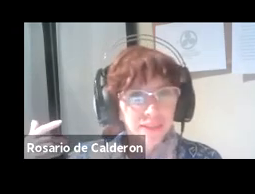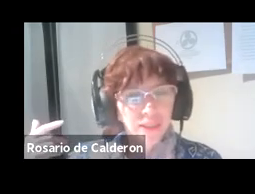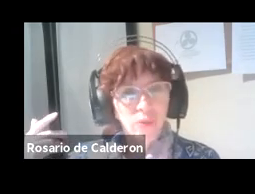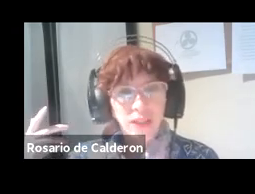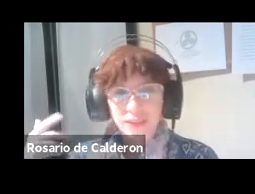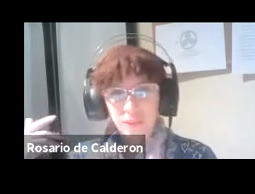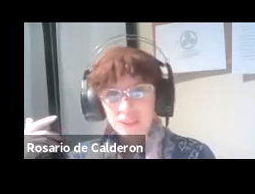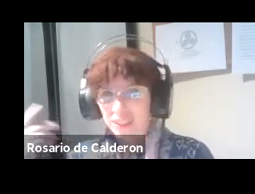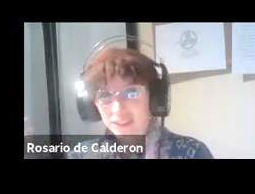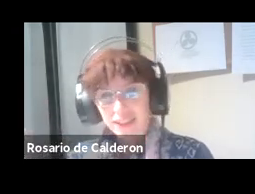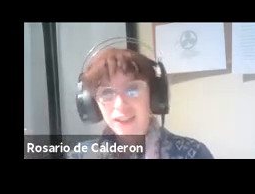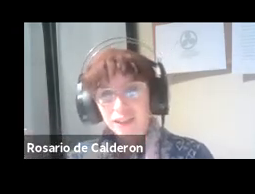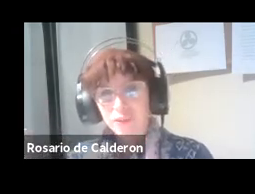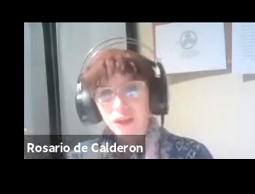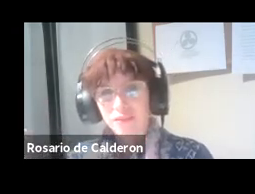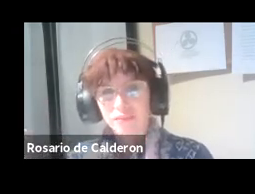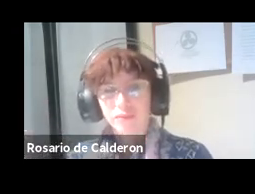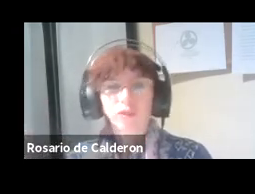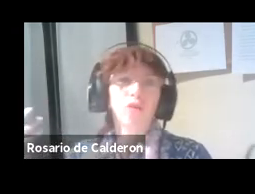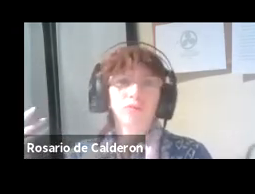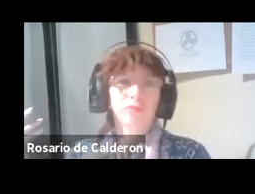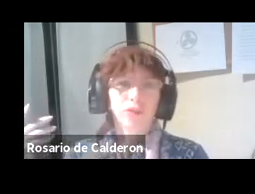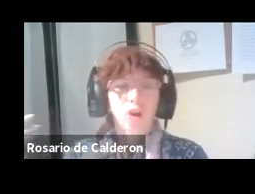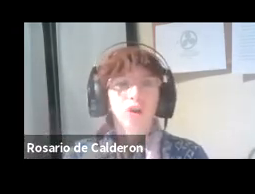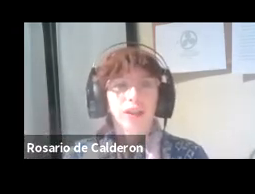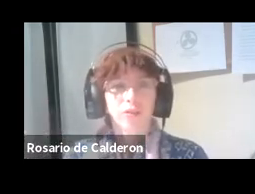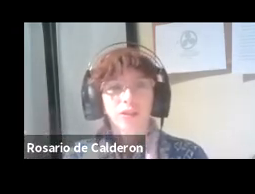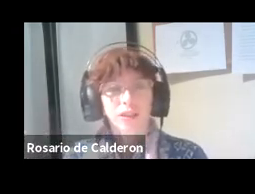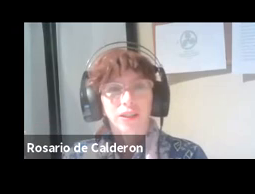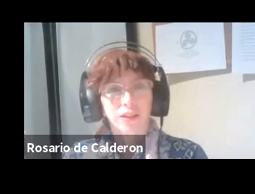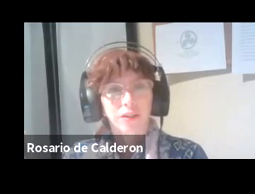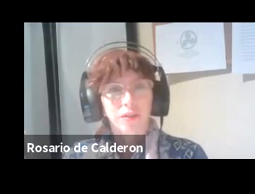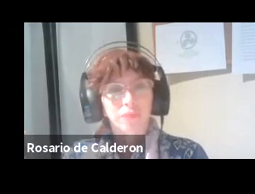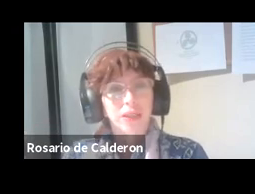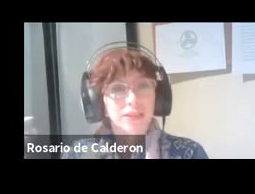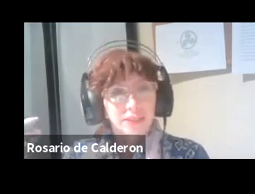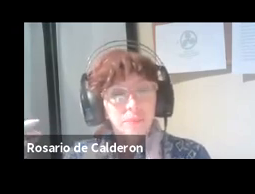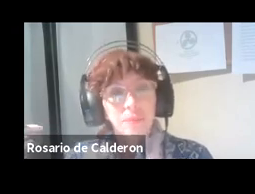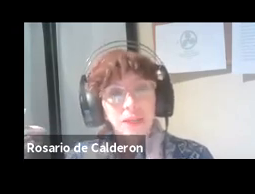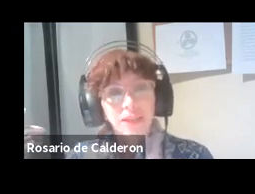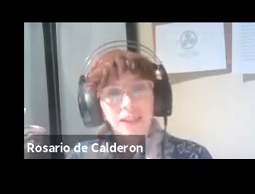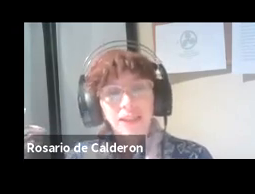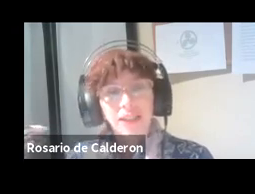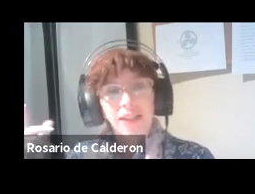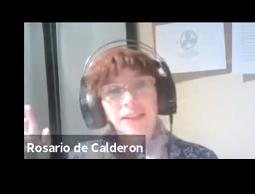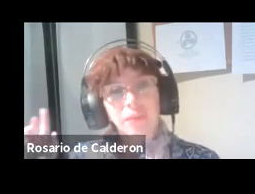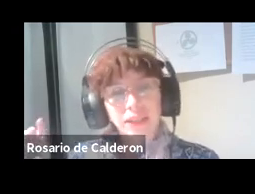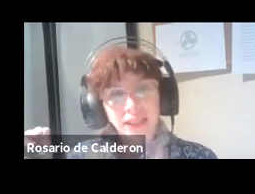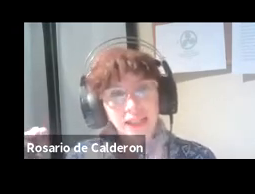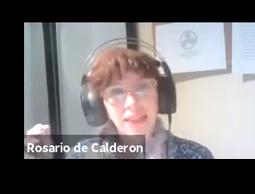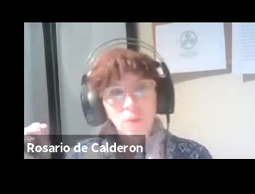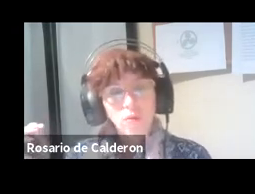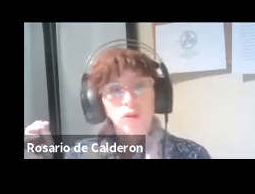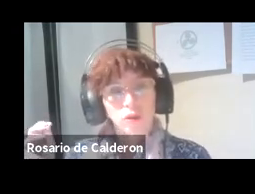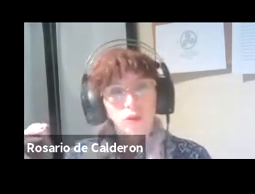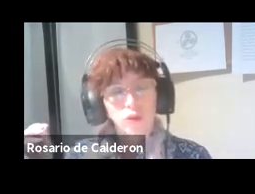dicen que tiene una discapacidad intelectual no no lo creo simplemente depende